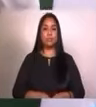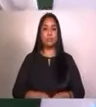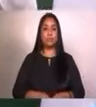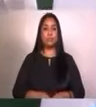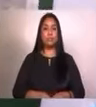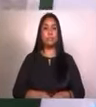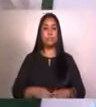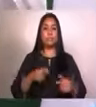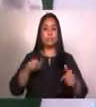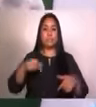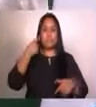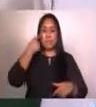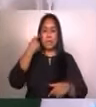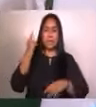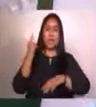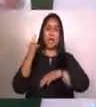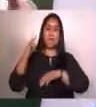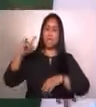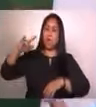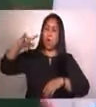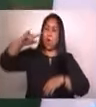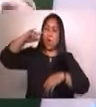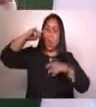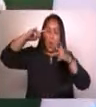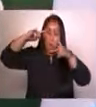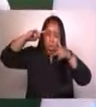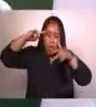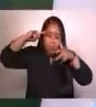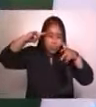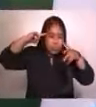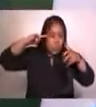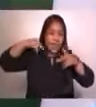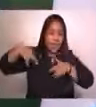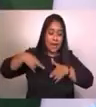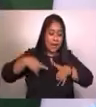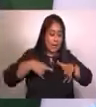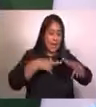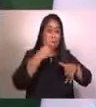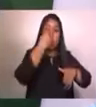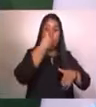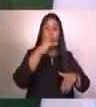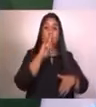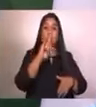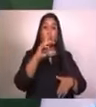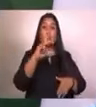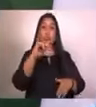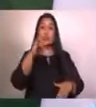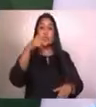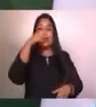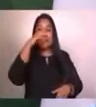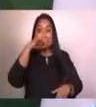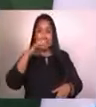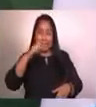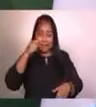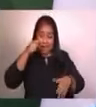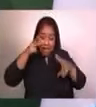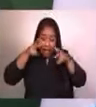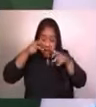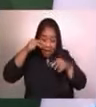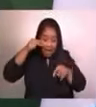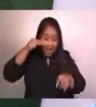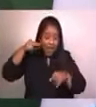Viniendo en avión y viendo el río Suchate antes de aterrizar, me